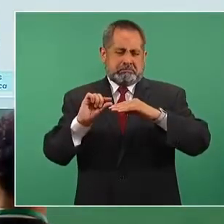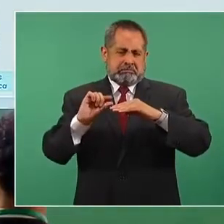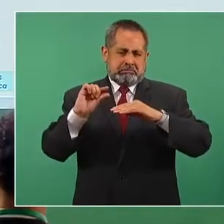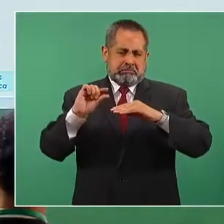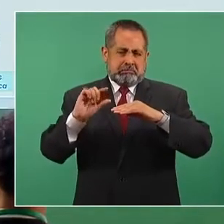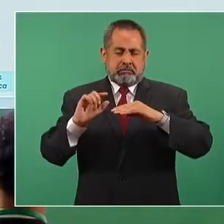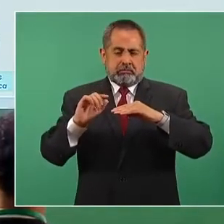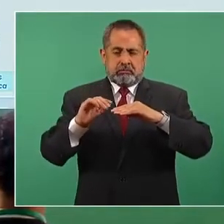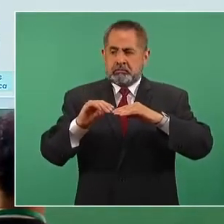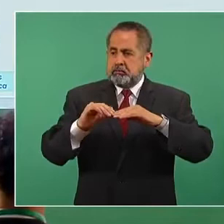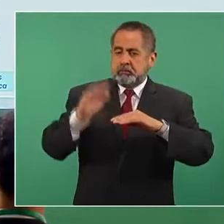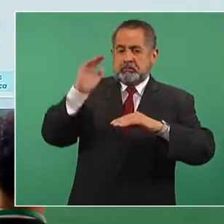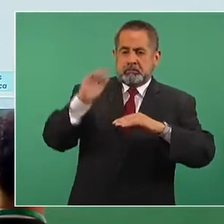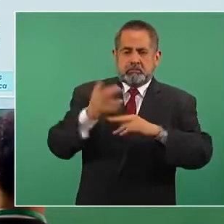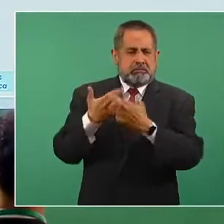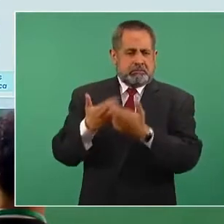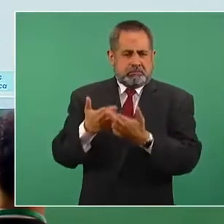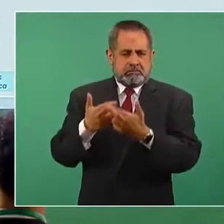Pero entonces,